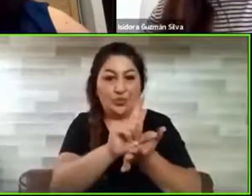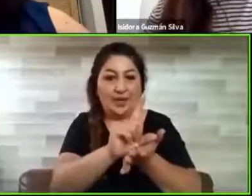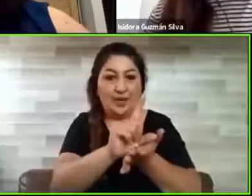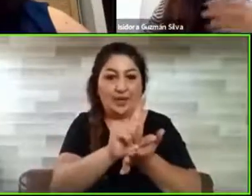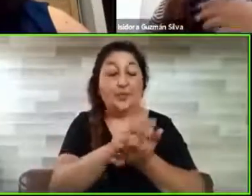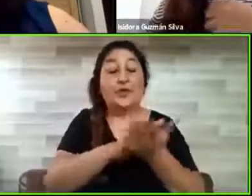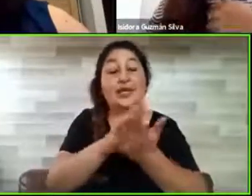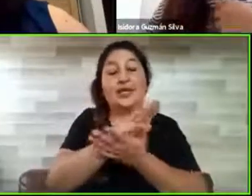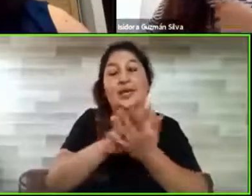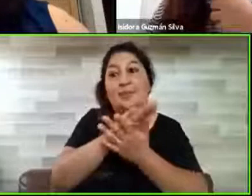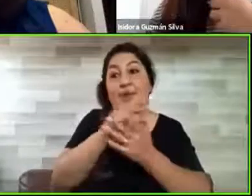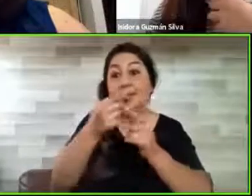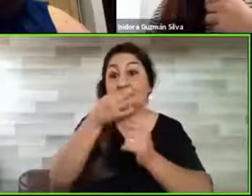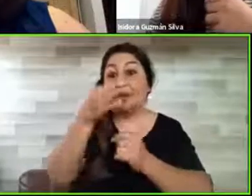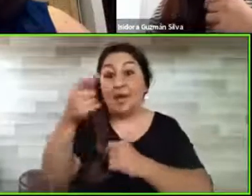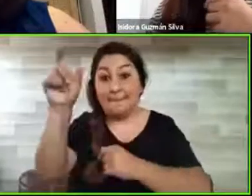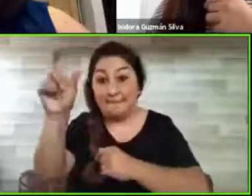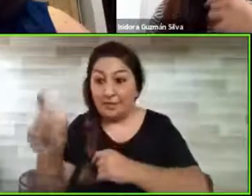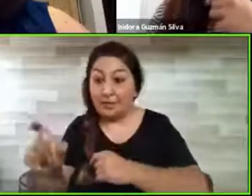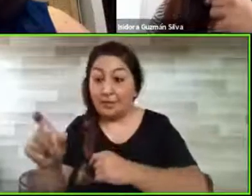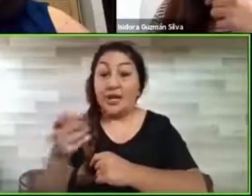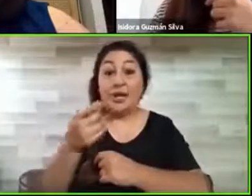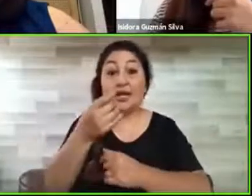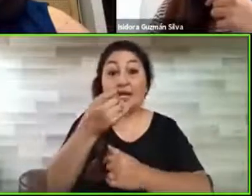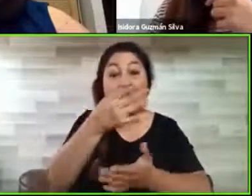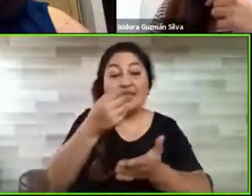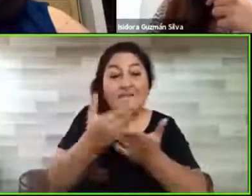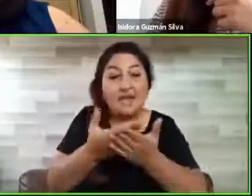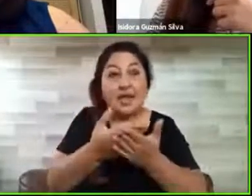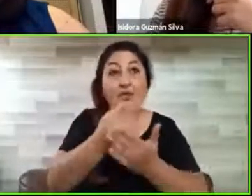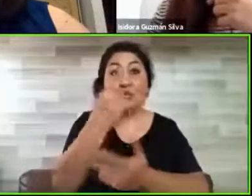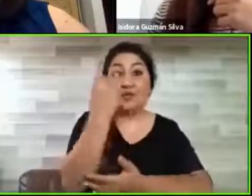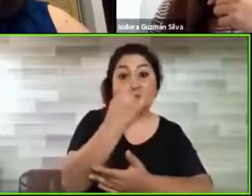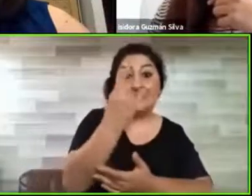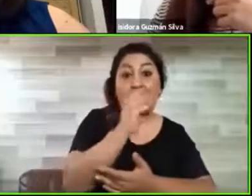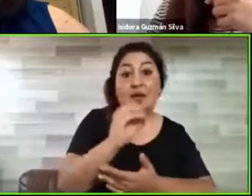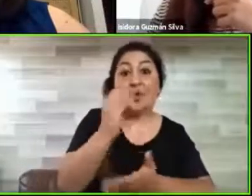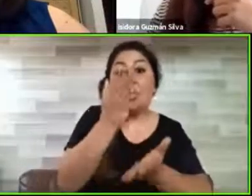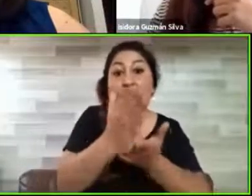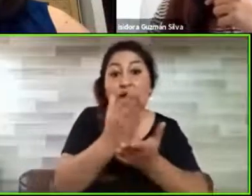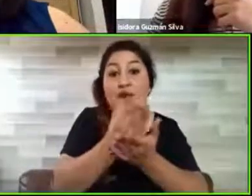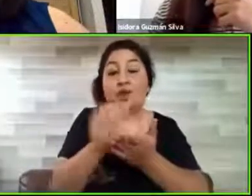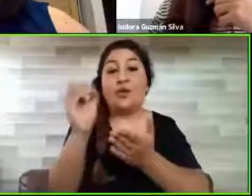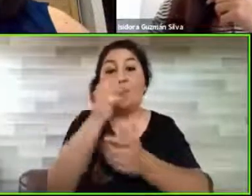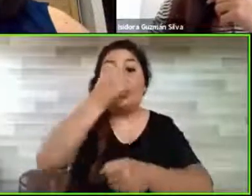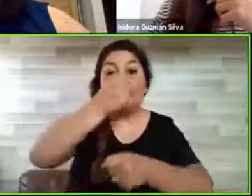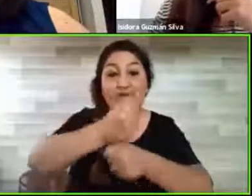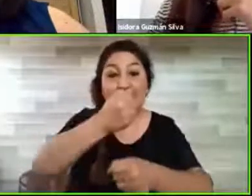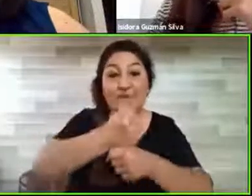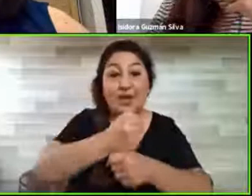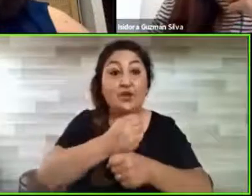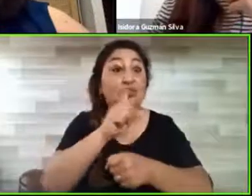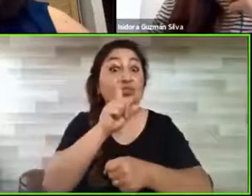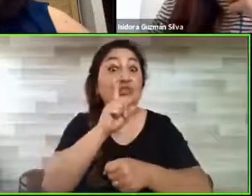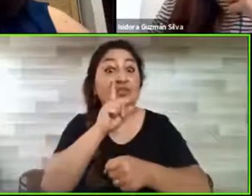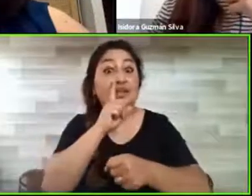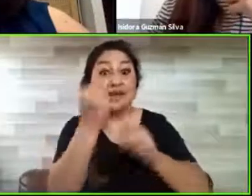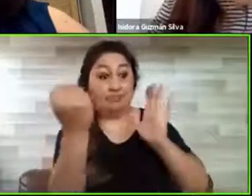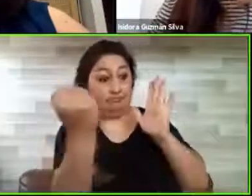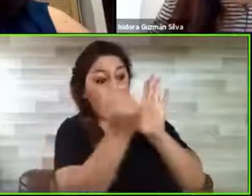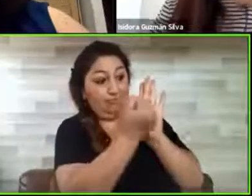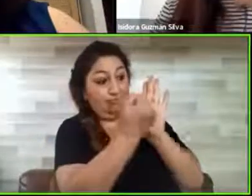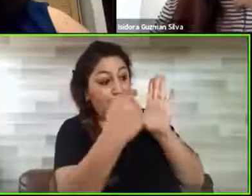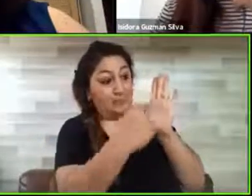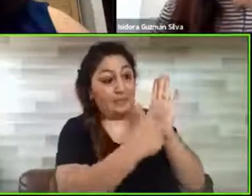que cada vez que una universidad que cada vez que un colegio o un trabajo lo tenga es porque cumple con ciertos requisitos